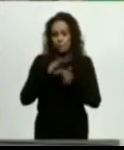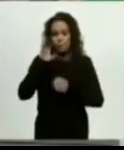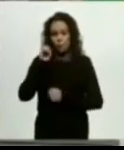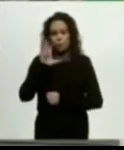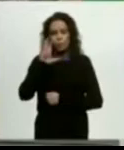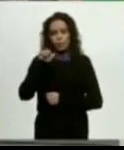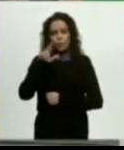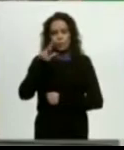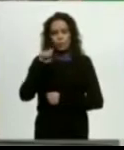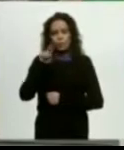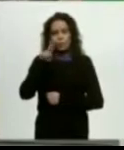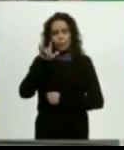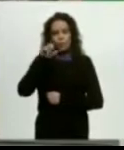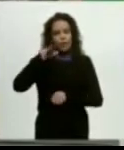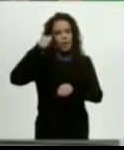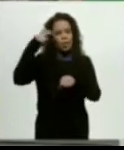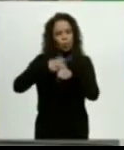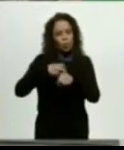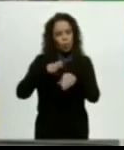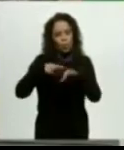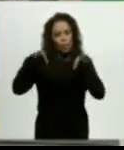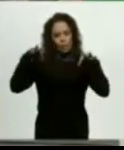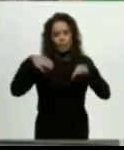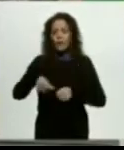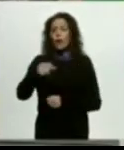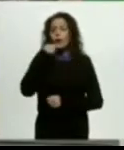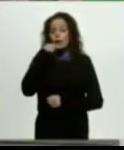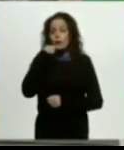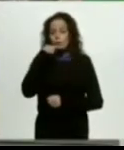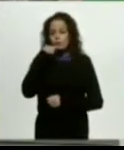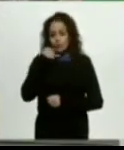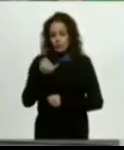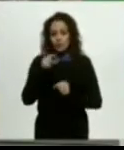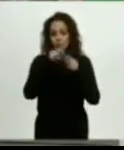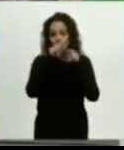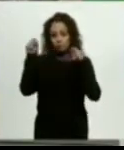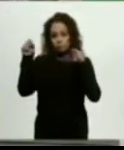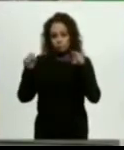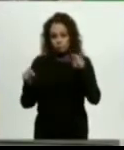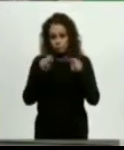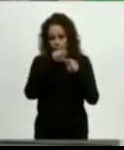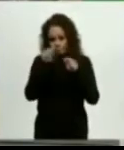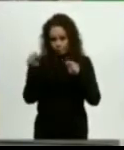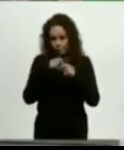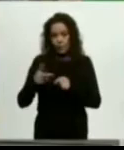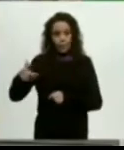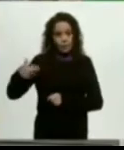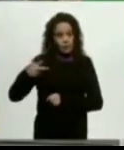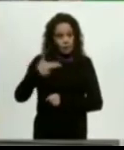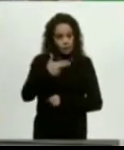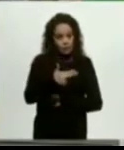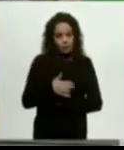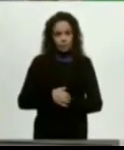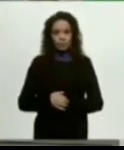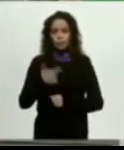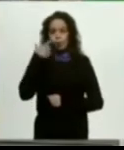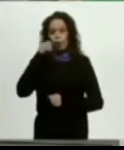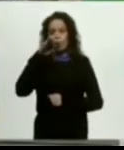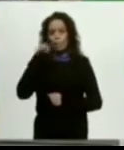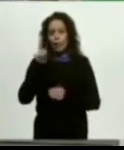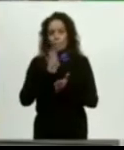cartulina, lápiz, escuadra o regla, tijeras,